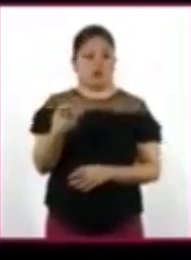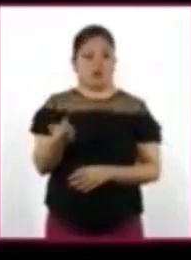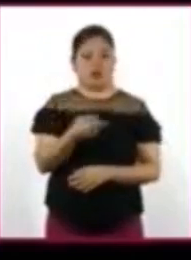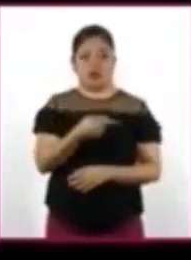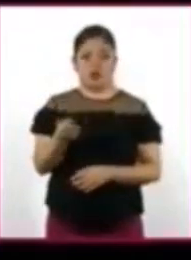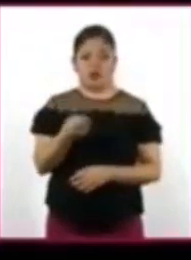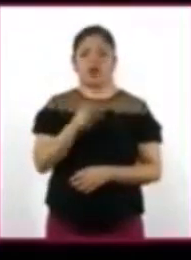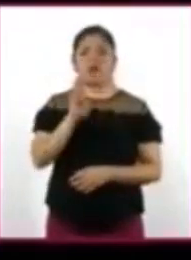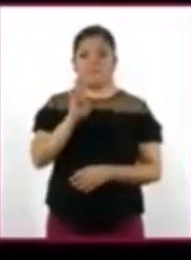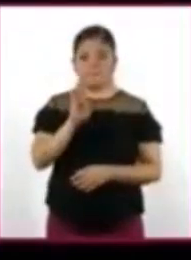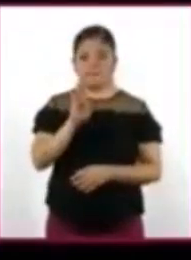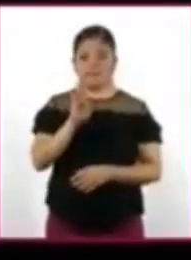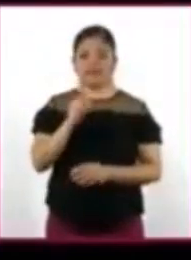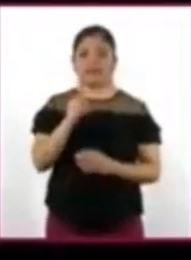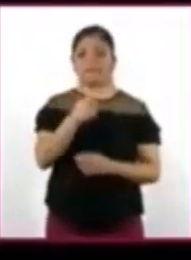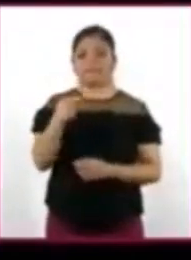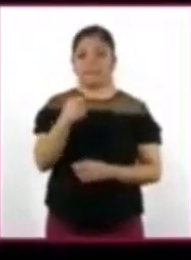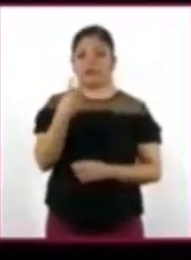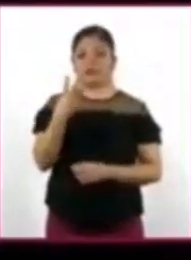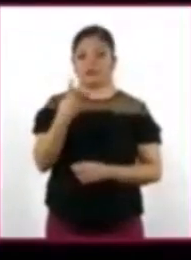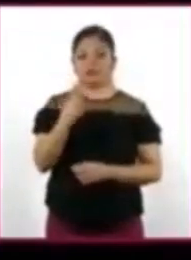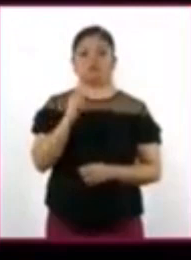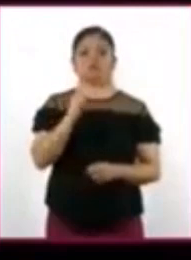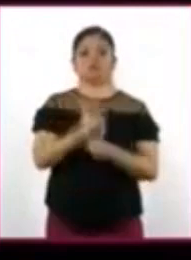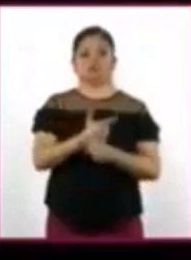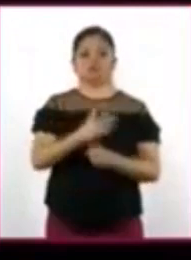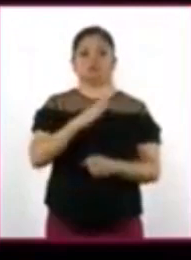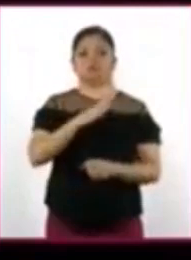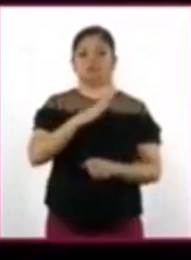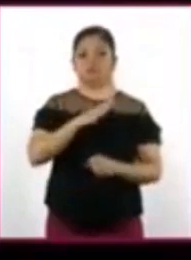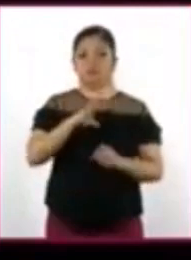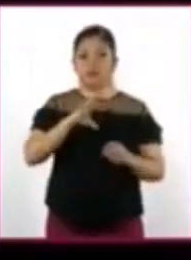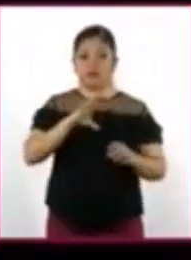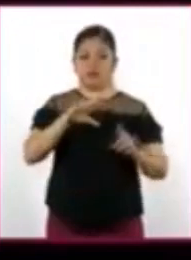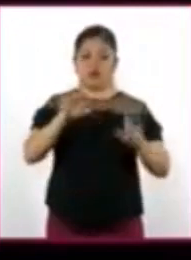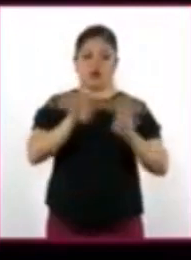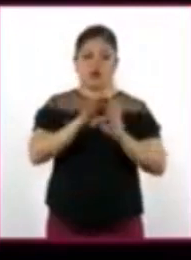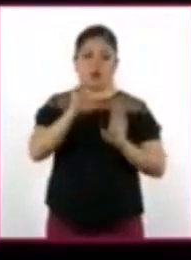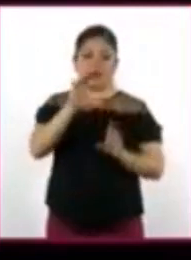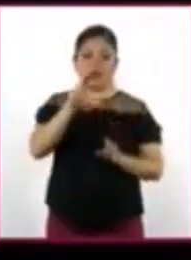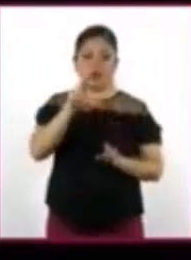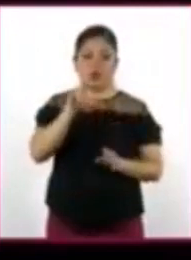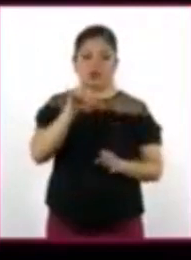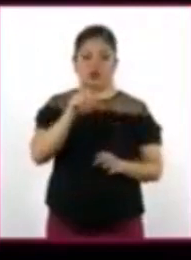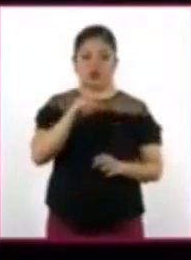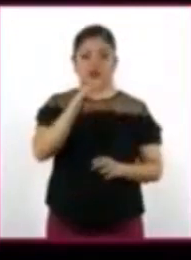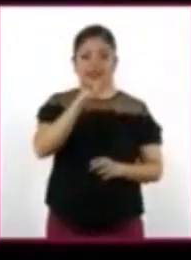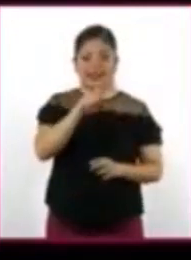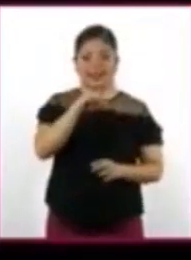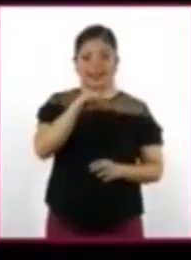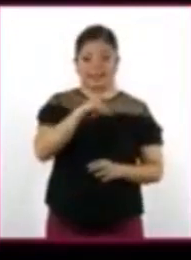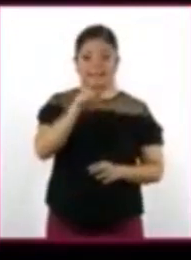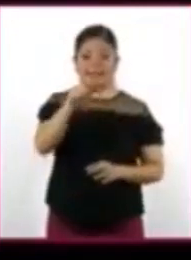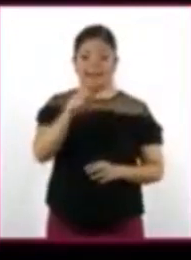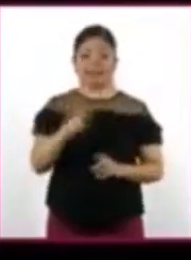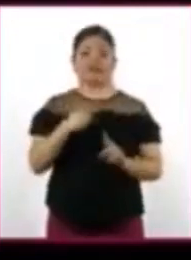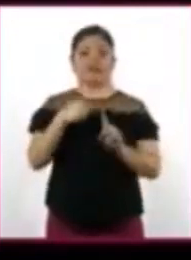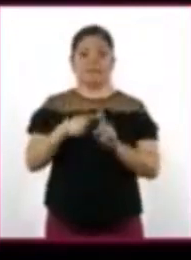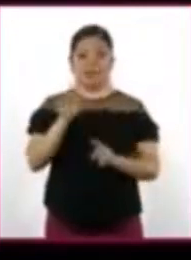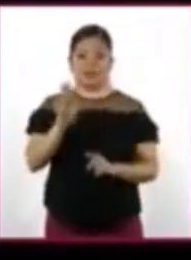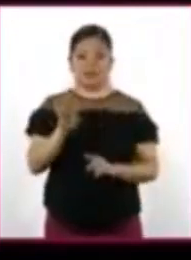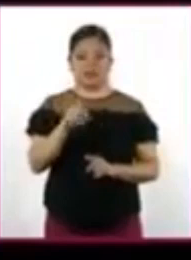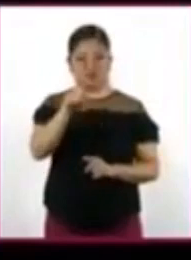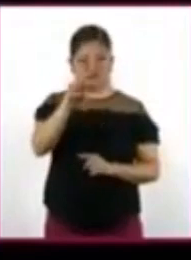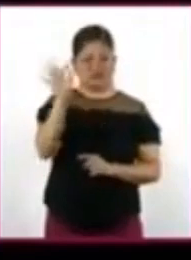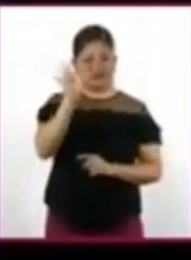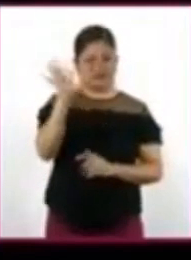cuánto vale B. B vale menos 3 y ya con esto tengo la ecuación de una recta. Mx más B. Y espero que esto no te